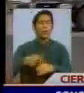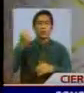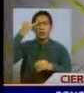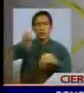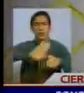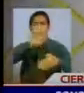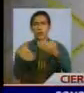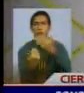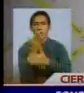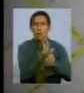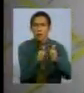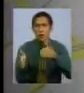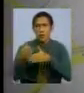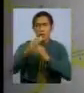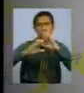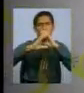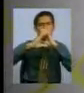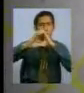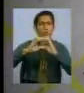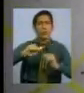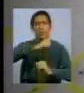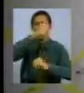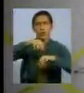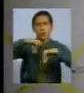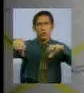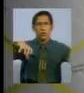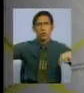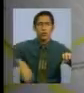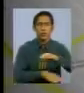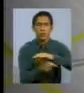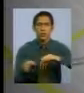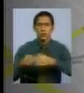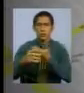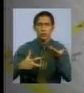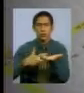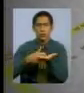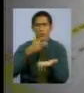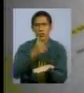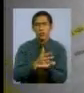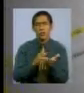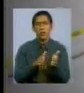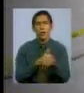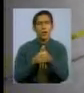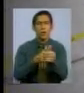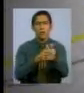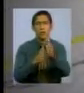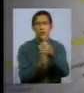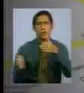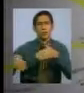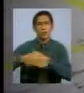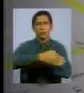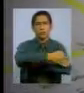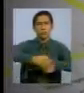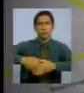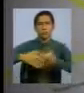desvío. Los buses intercantonales deberán tomar el desvío de la Terminal Metrovía para salir a la autopista